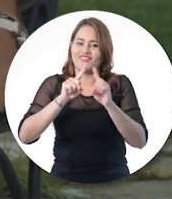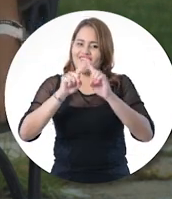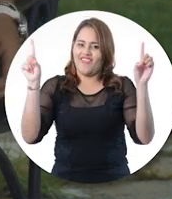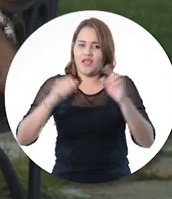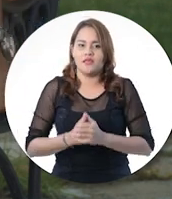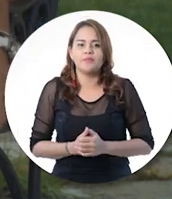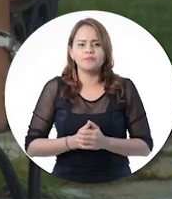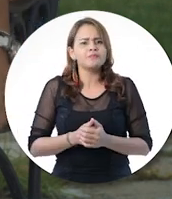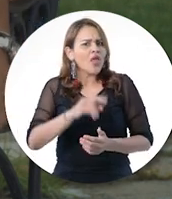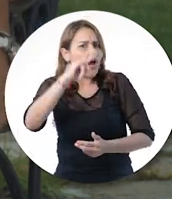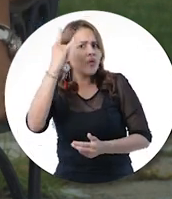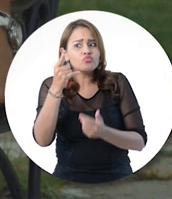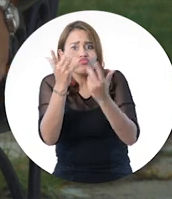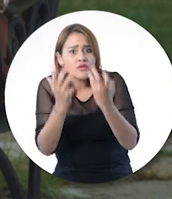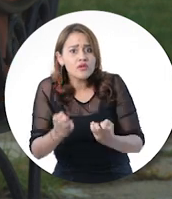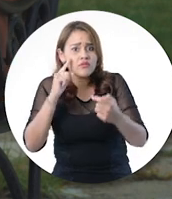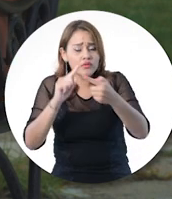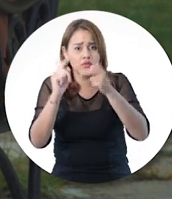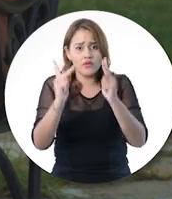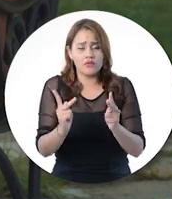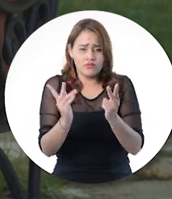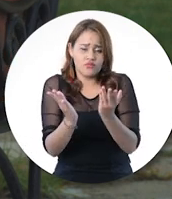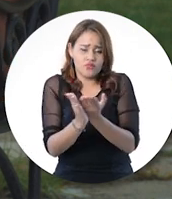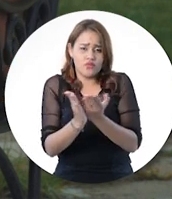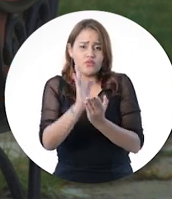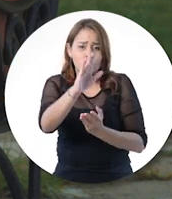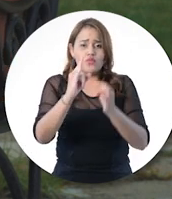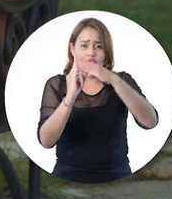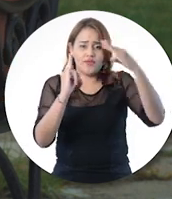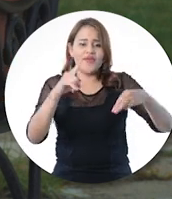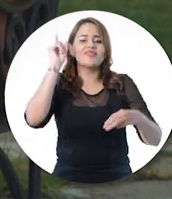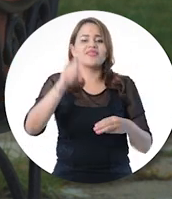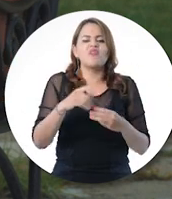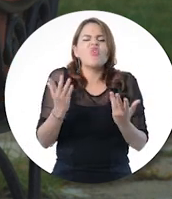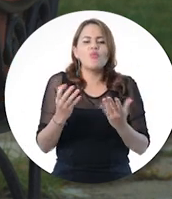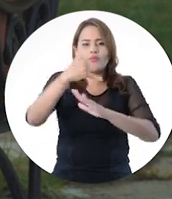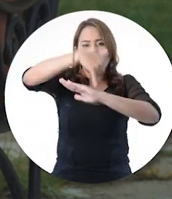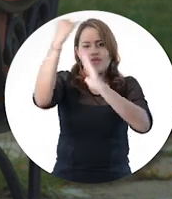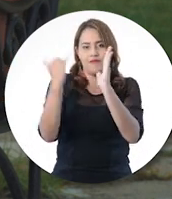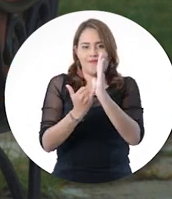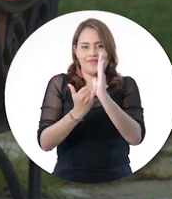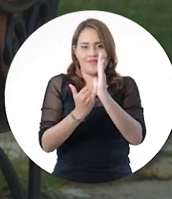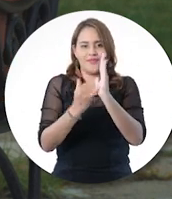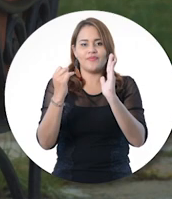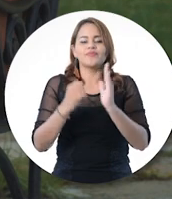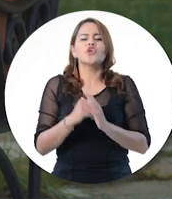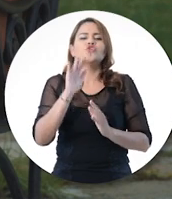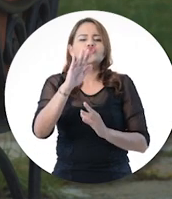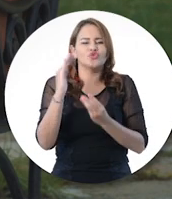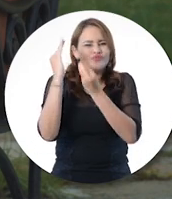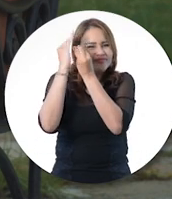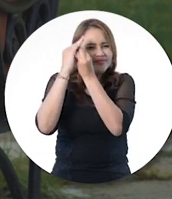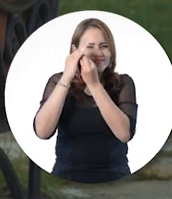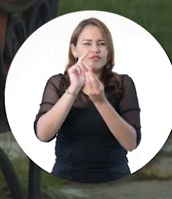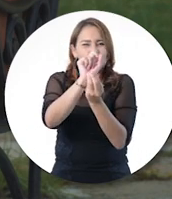a los programas de pregrado, el aspirante debe presentar los resultados de las pruebas de estado ICFES-SABER 11. Esta medida garantiza criterios